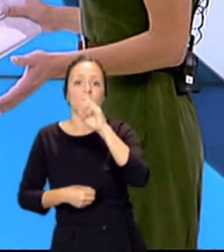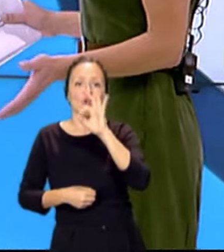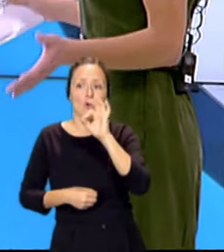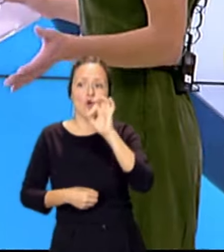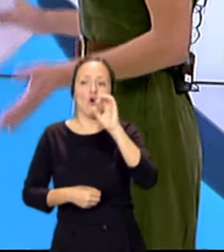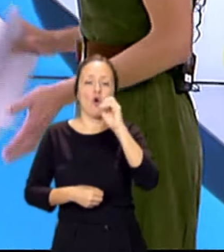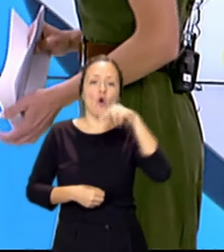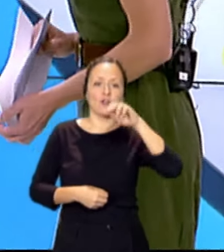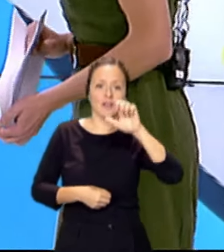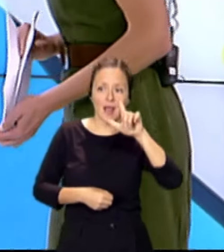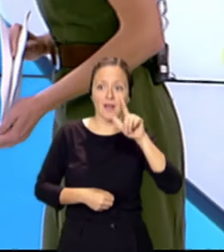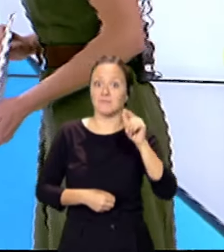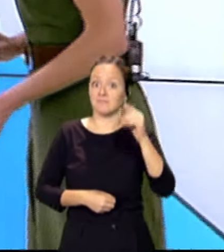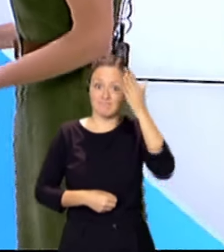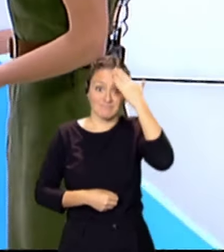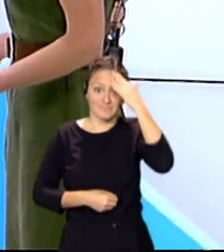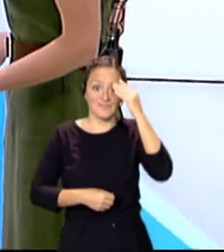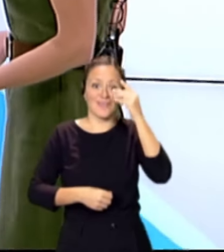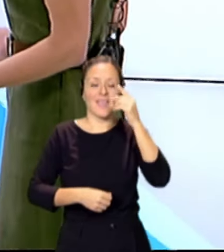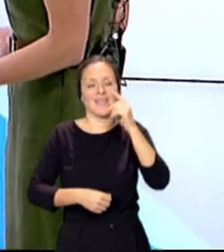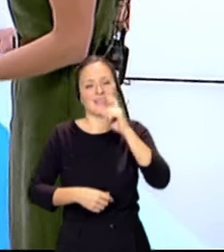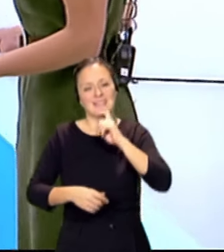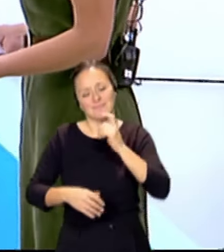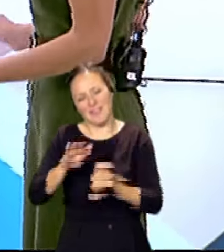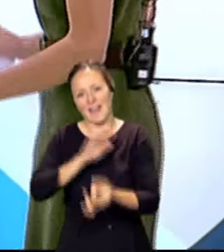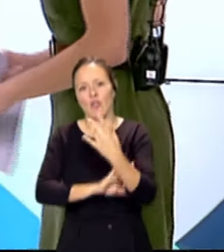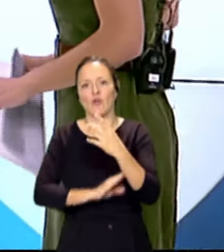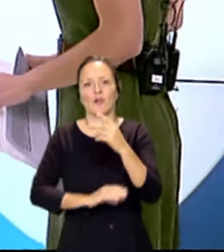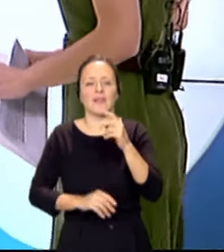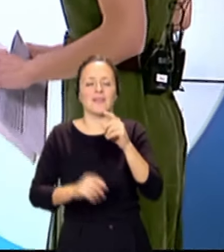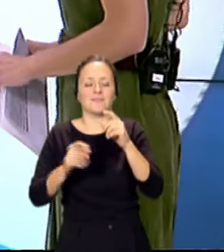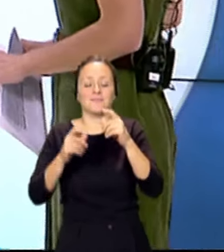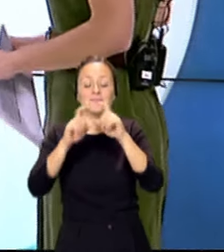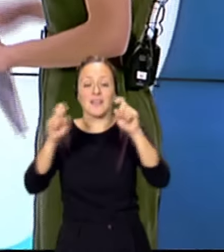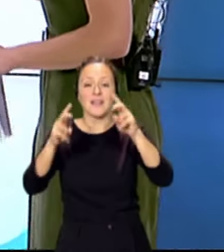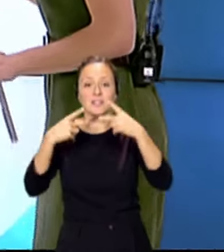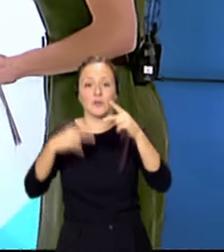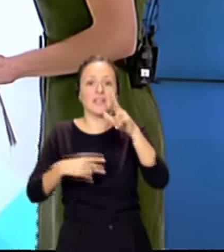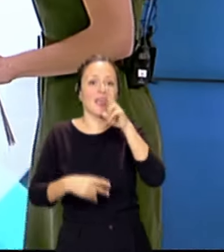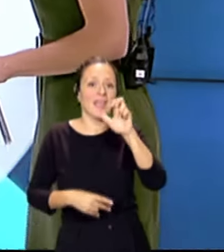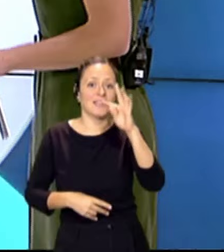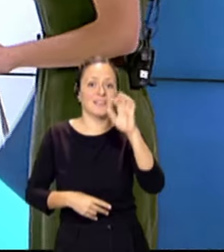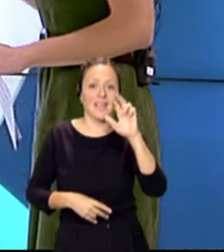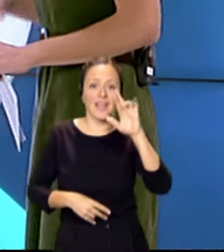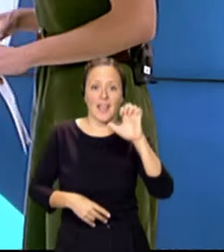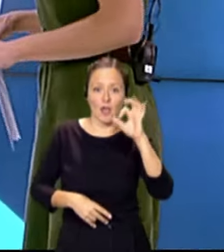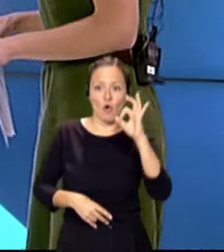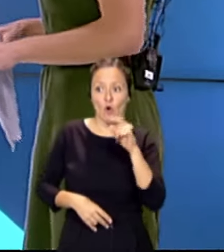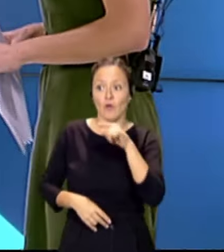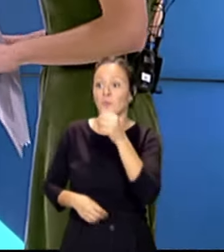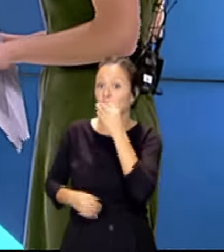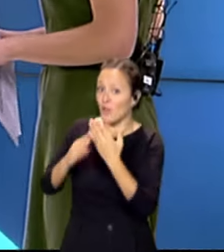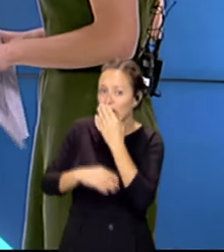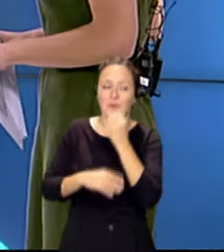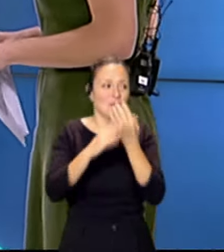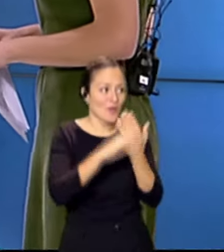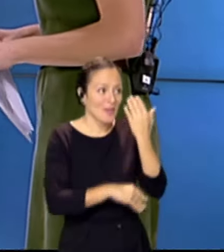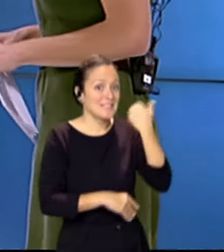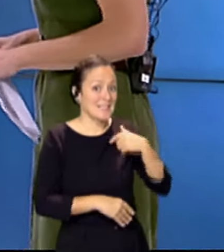etéreo Pedro qué tal Muy buenos días buenos días a todos los televidentes Muchísimas gracias por la invitación ha pasado algunos días de de esos soles